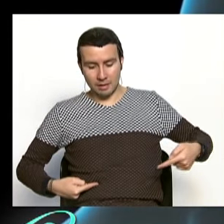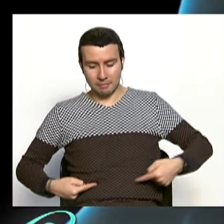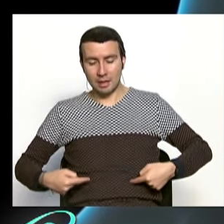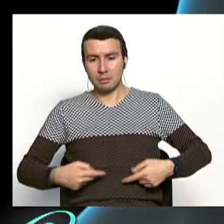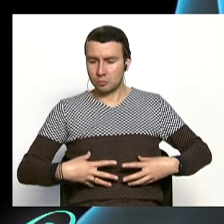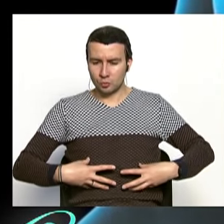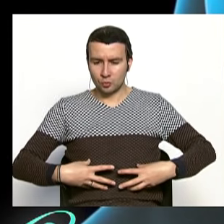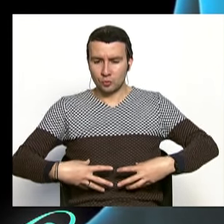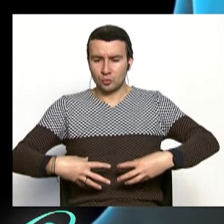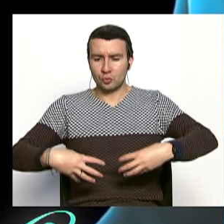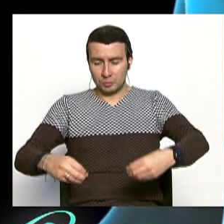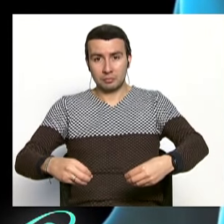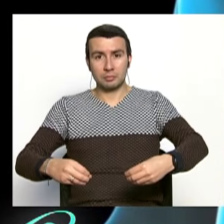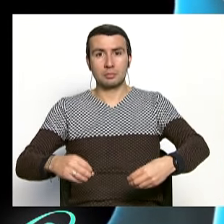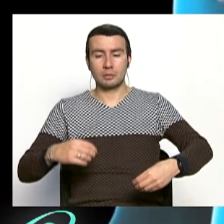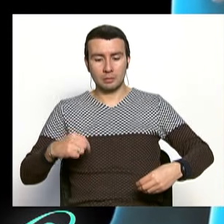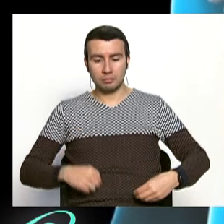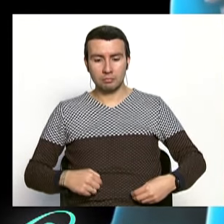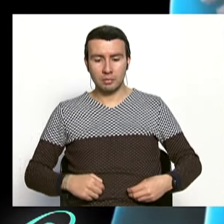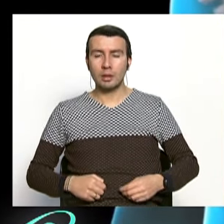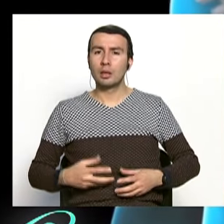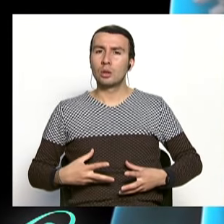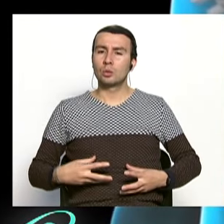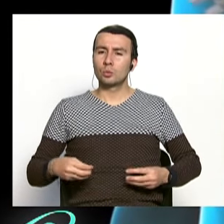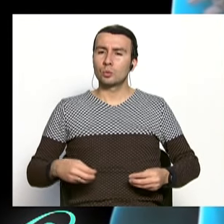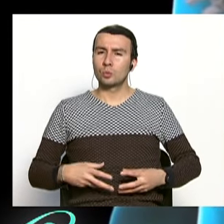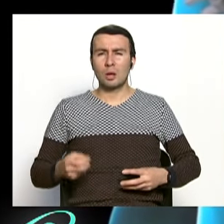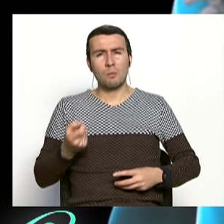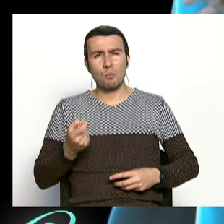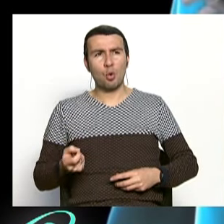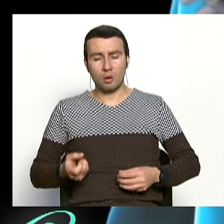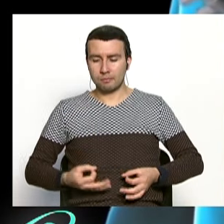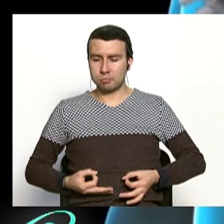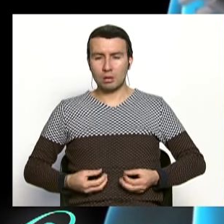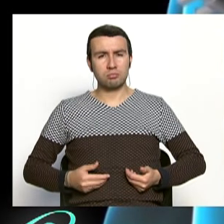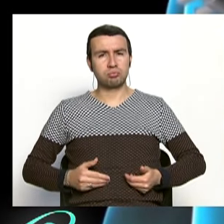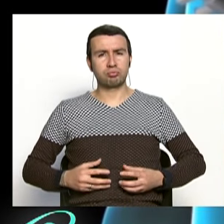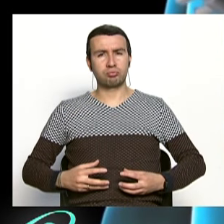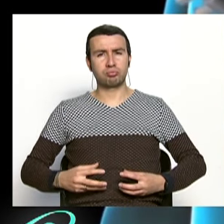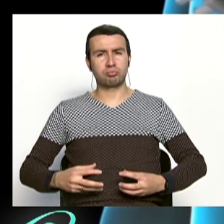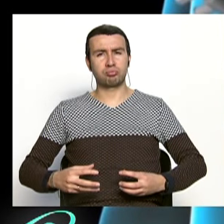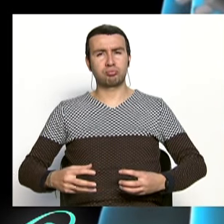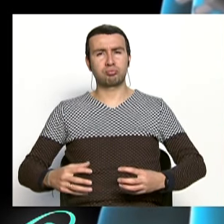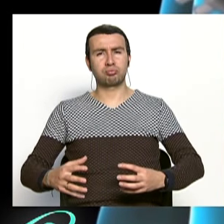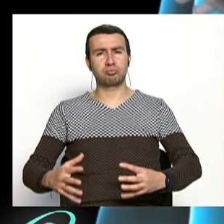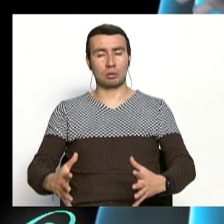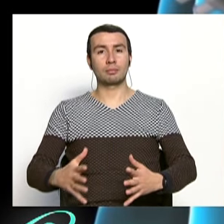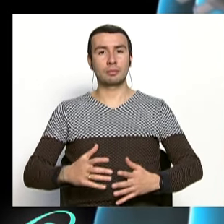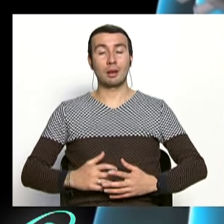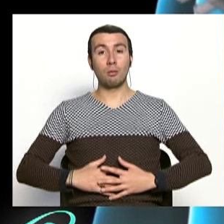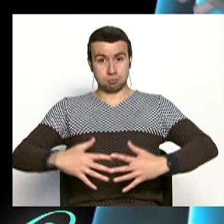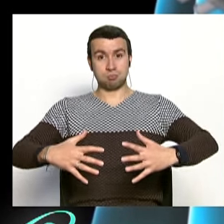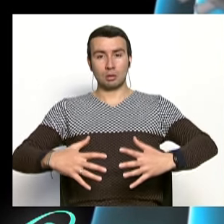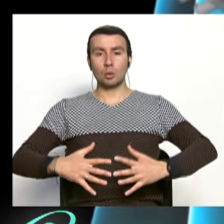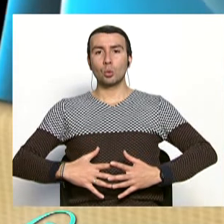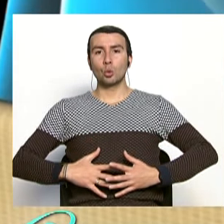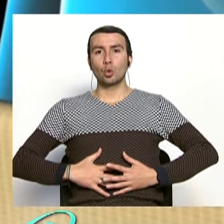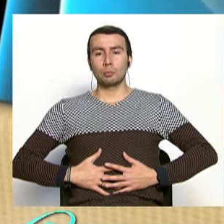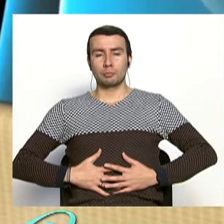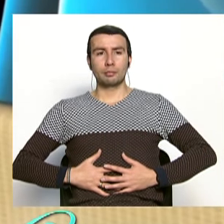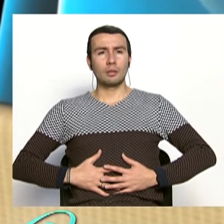retiran se deja en el lugar una válvula de gas especial por poco tiempo para liberar todo el dióxido de carbono del abdomen las